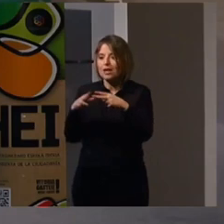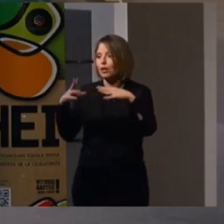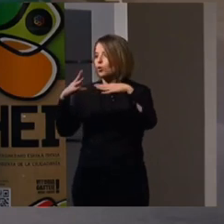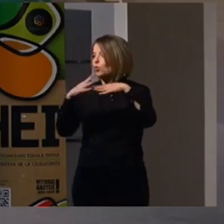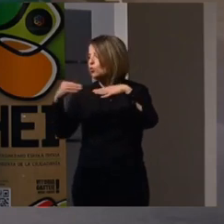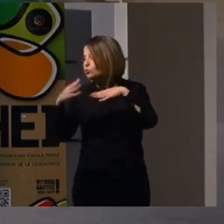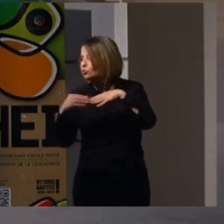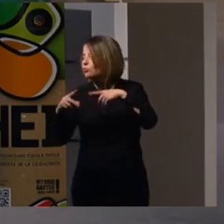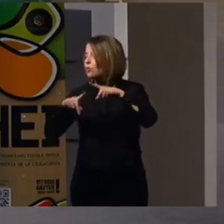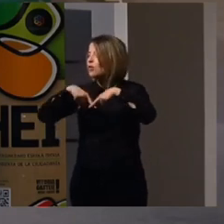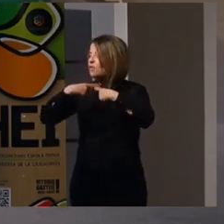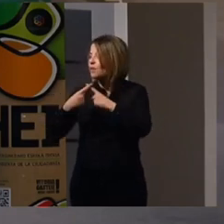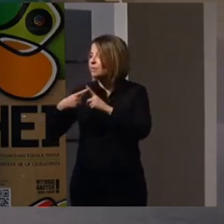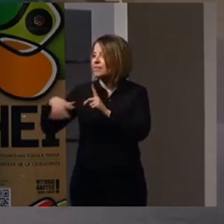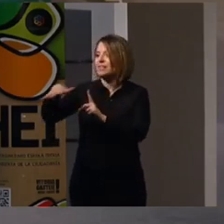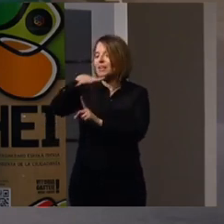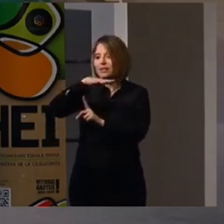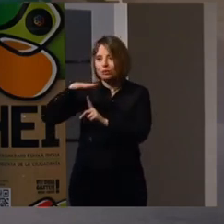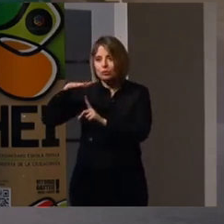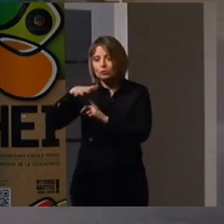consumo, con la familia, el entorno, lo que sea.